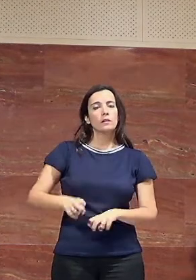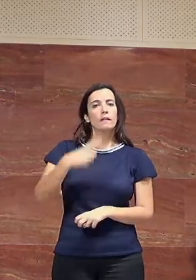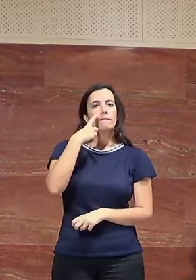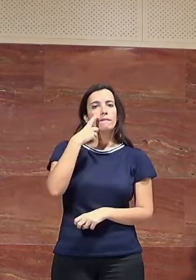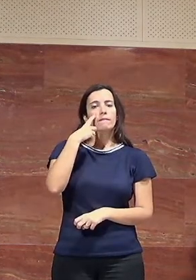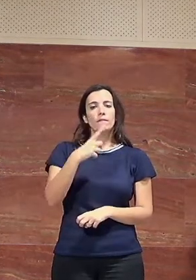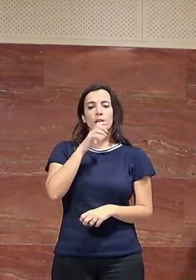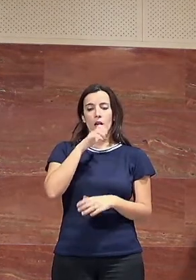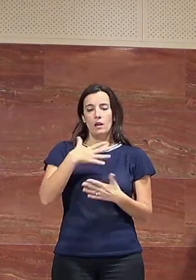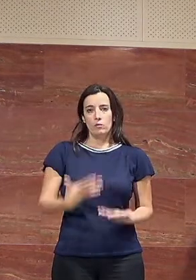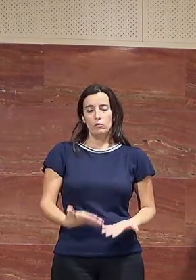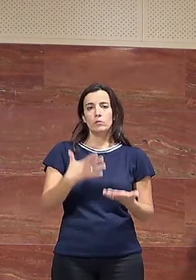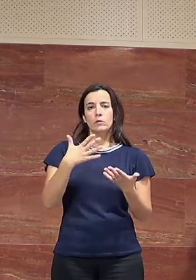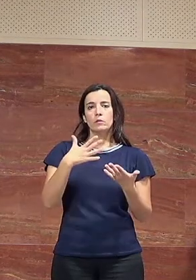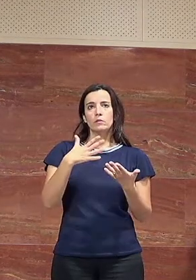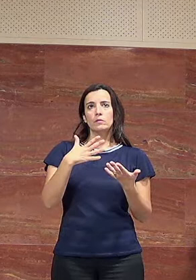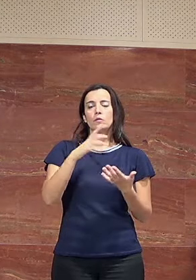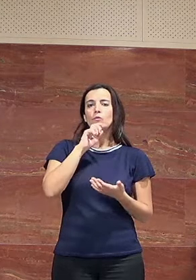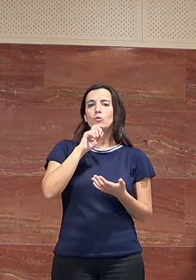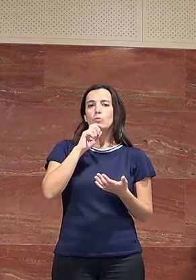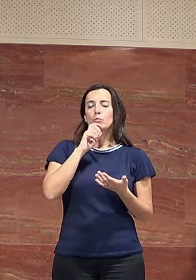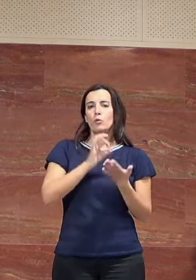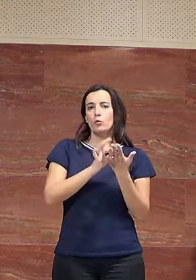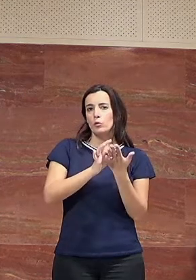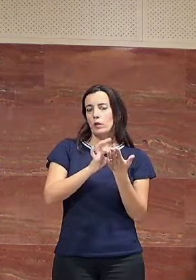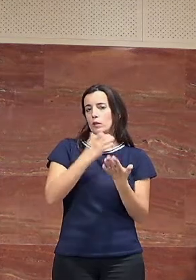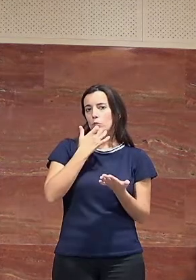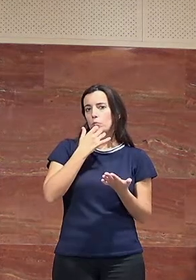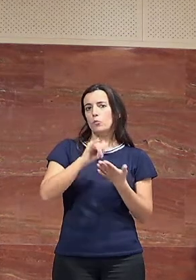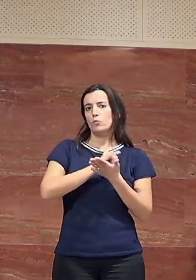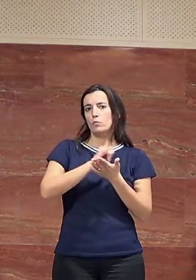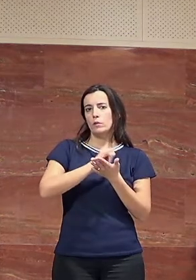está transformando en otras ciudades, en este caso Nueva York,